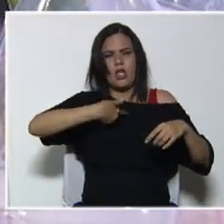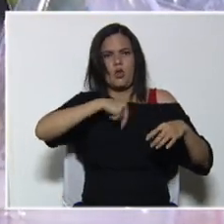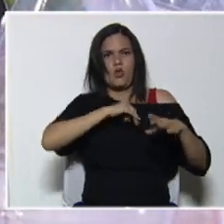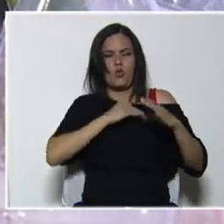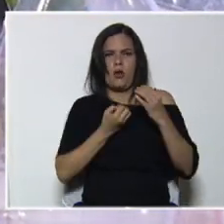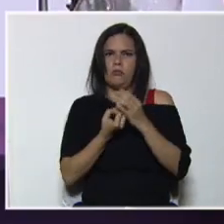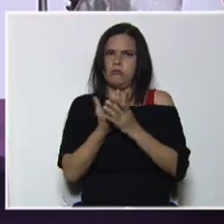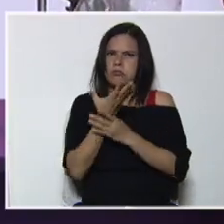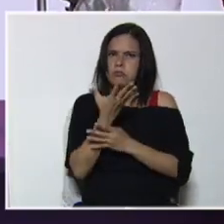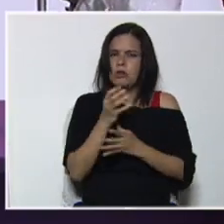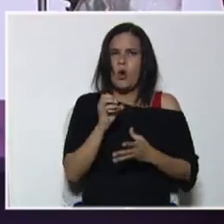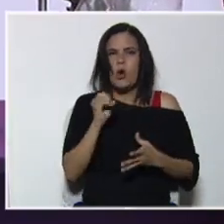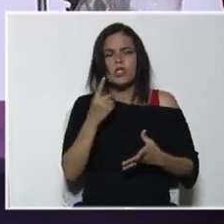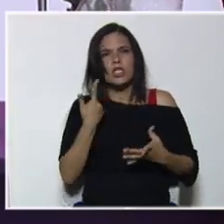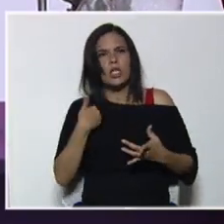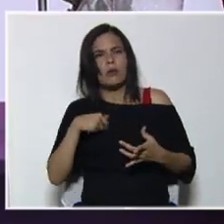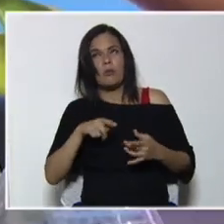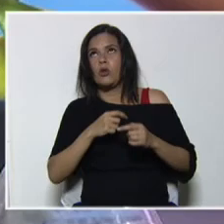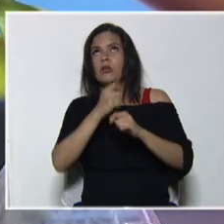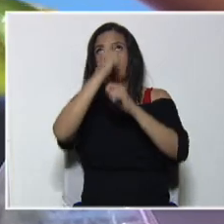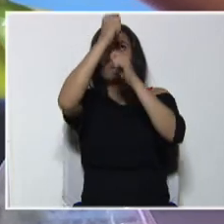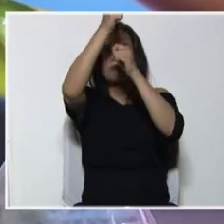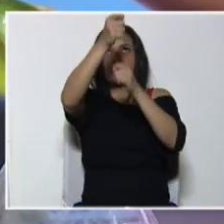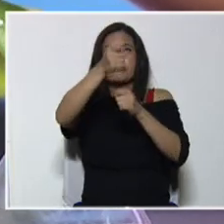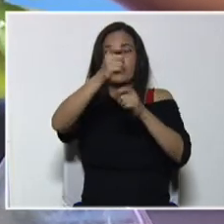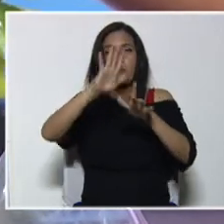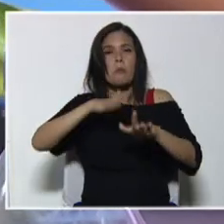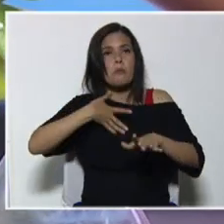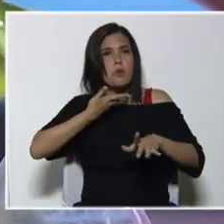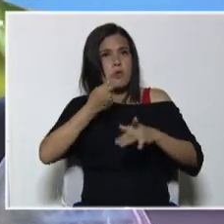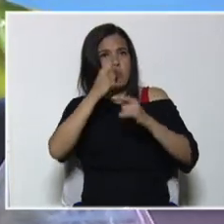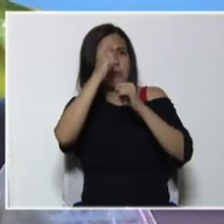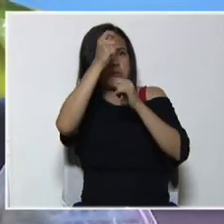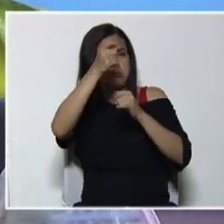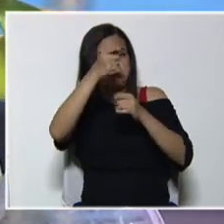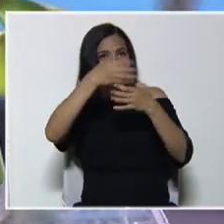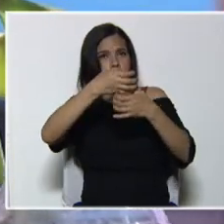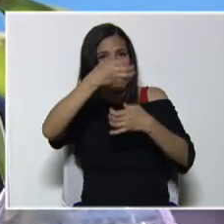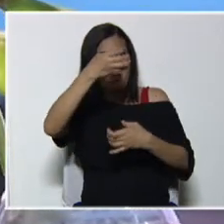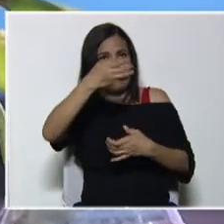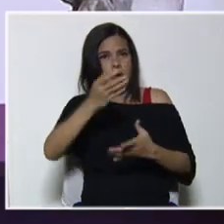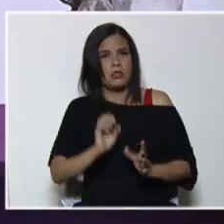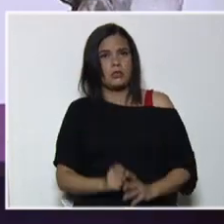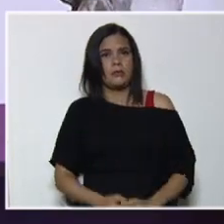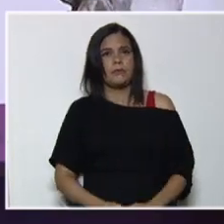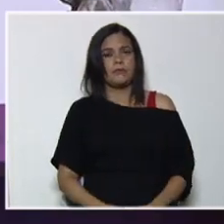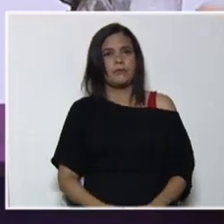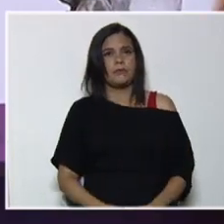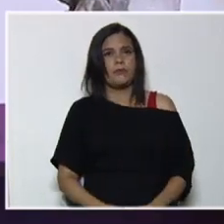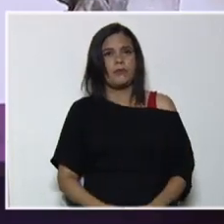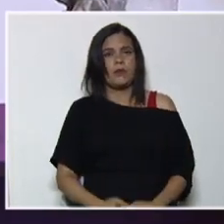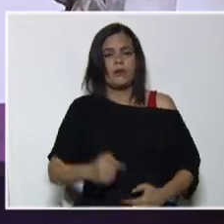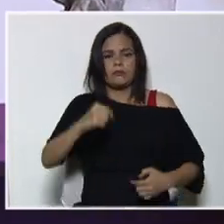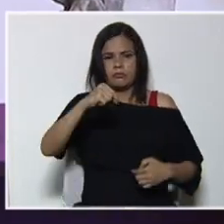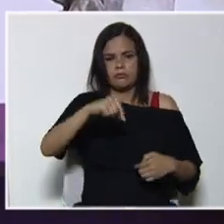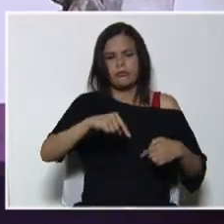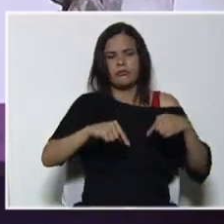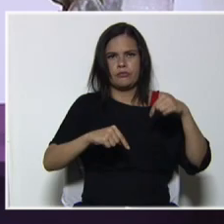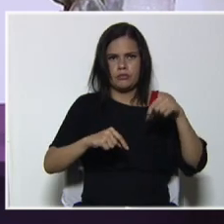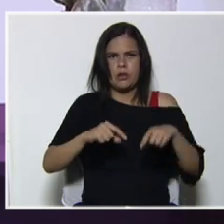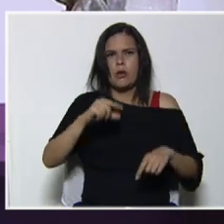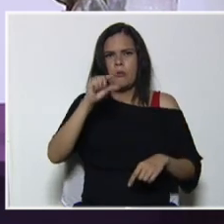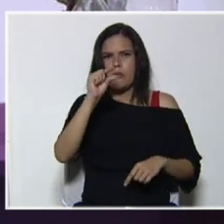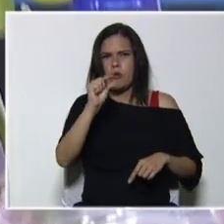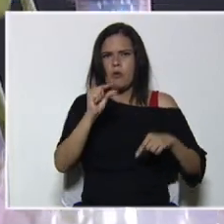O si tenemos donde colgarlo, podemos colgar el envase y él, por supuesto, va a ir goteando poco